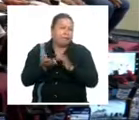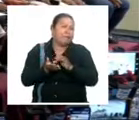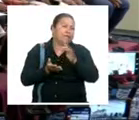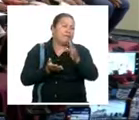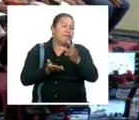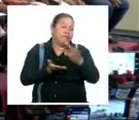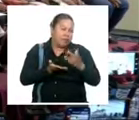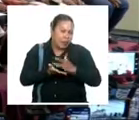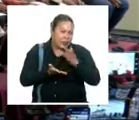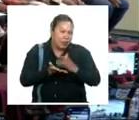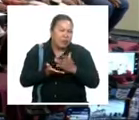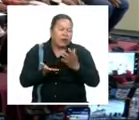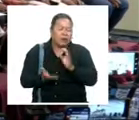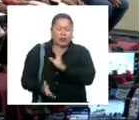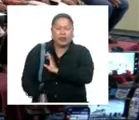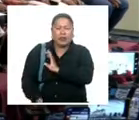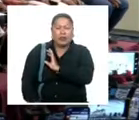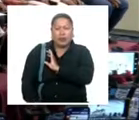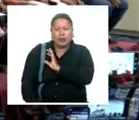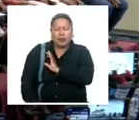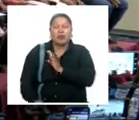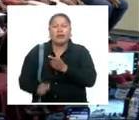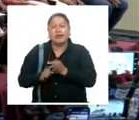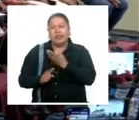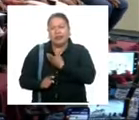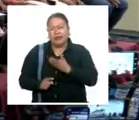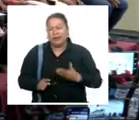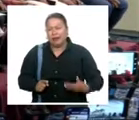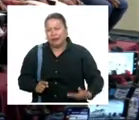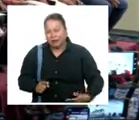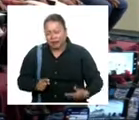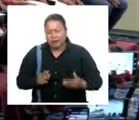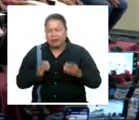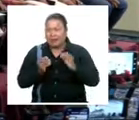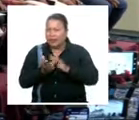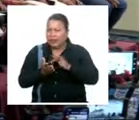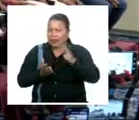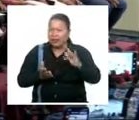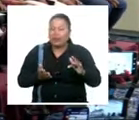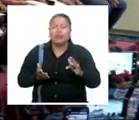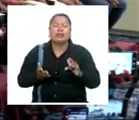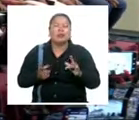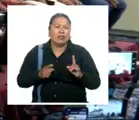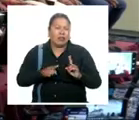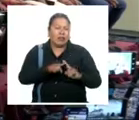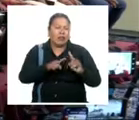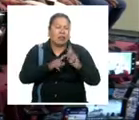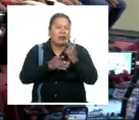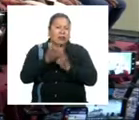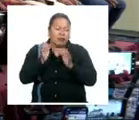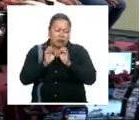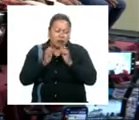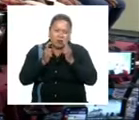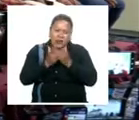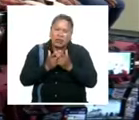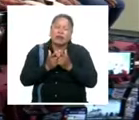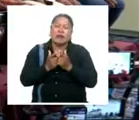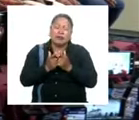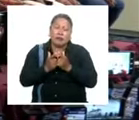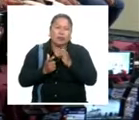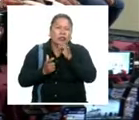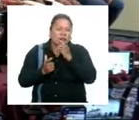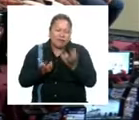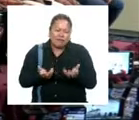al apoyo y al cariño del presidente, gracias a los programas sociales y rescatando